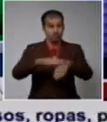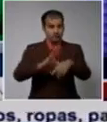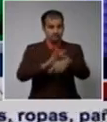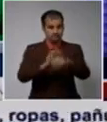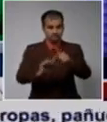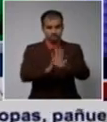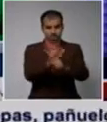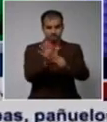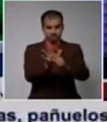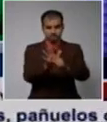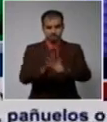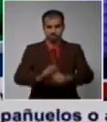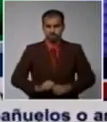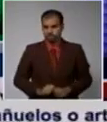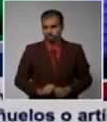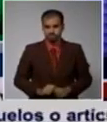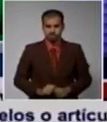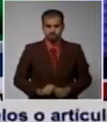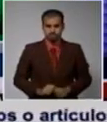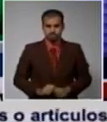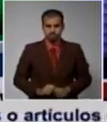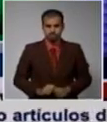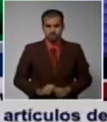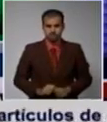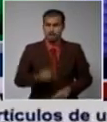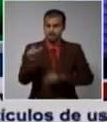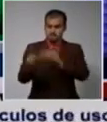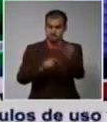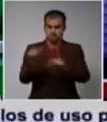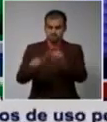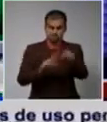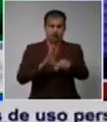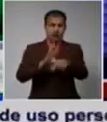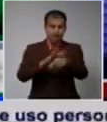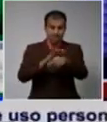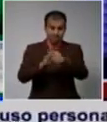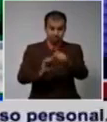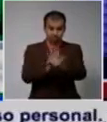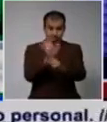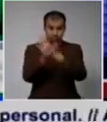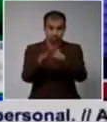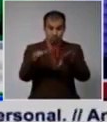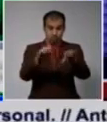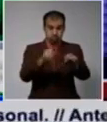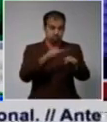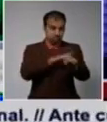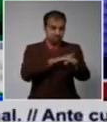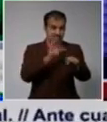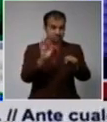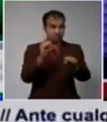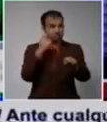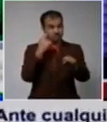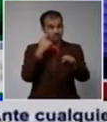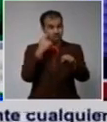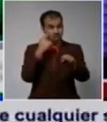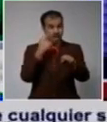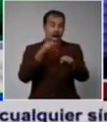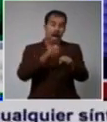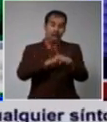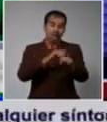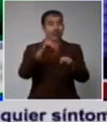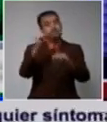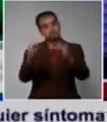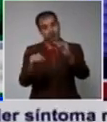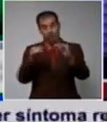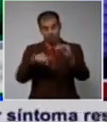y una cifra de casos confirmados, como vamos a ver más adelante, un tanto superior a la del día de ayer,